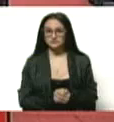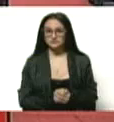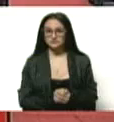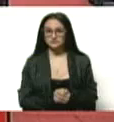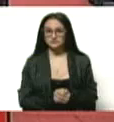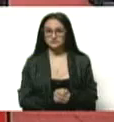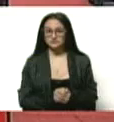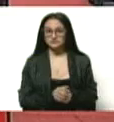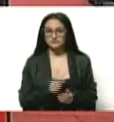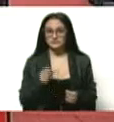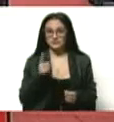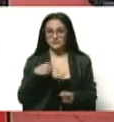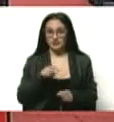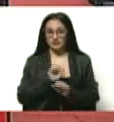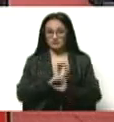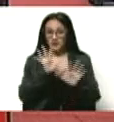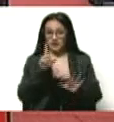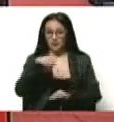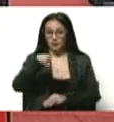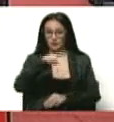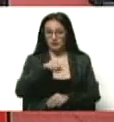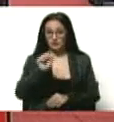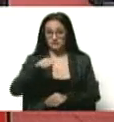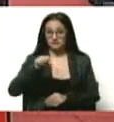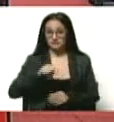¿Esto lo tienen ellos claro? Ya,